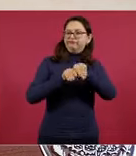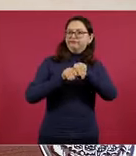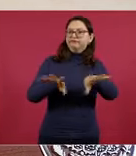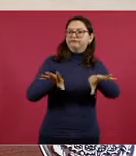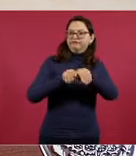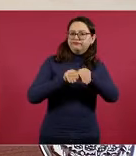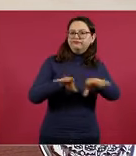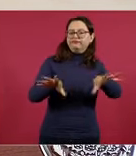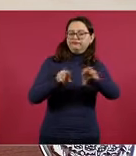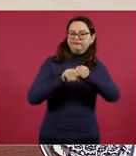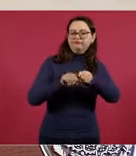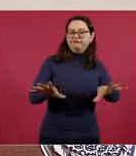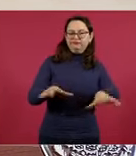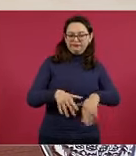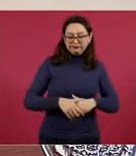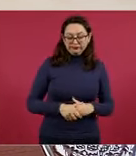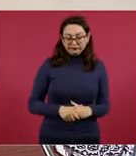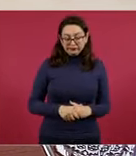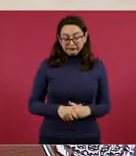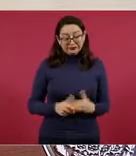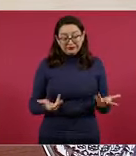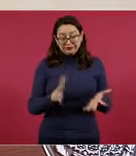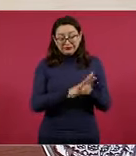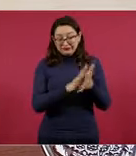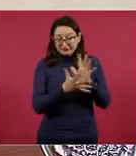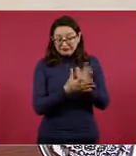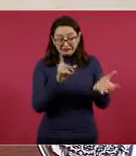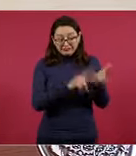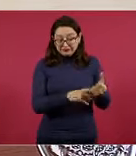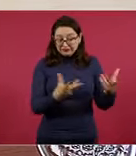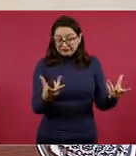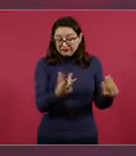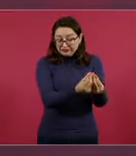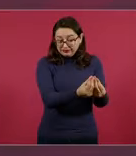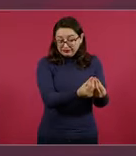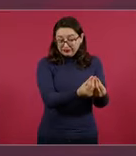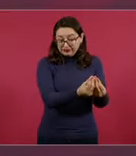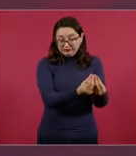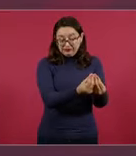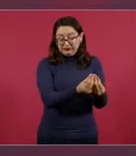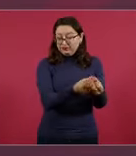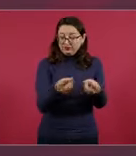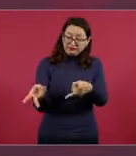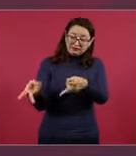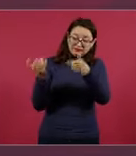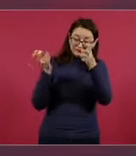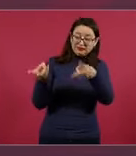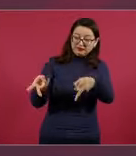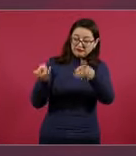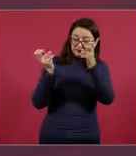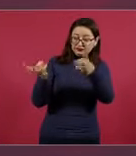que han sido cómplices de todo este saqueo.